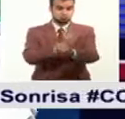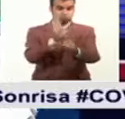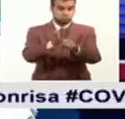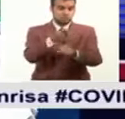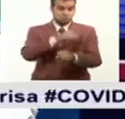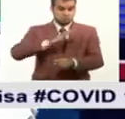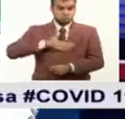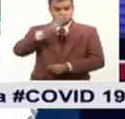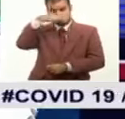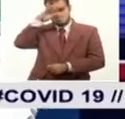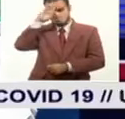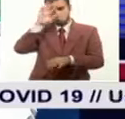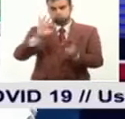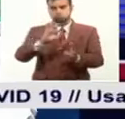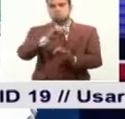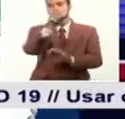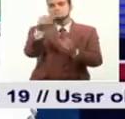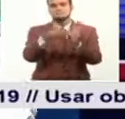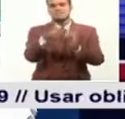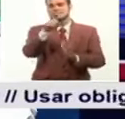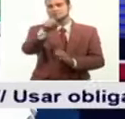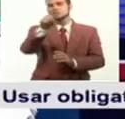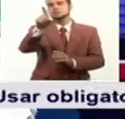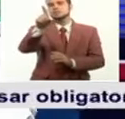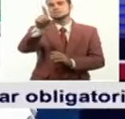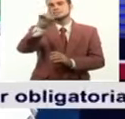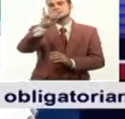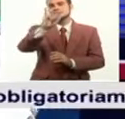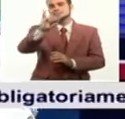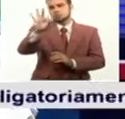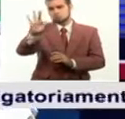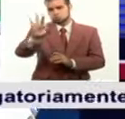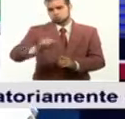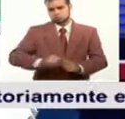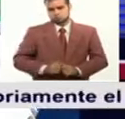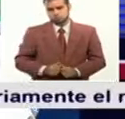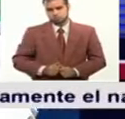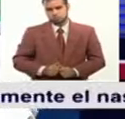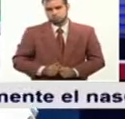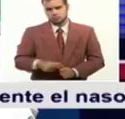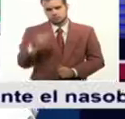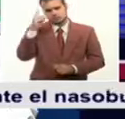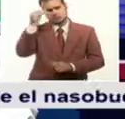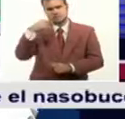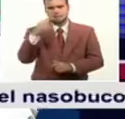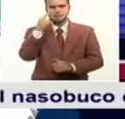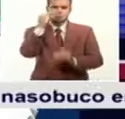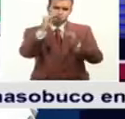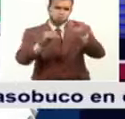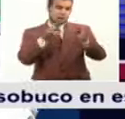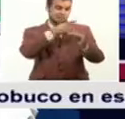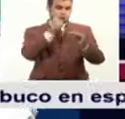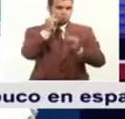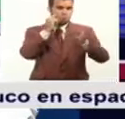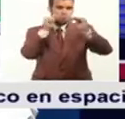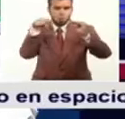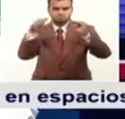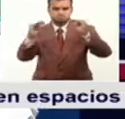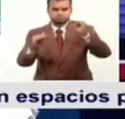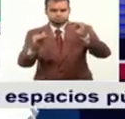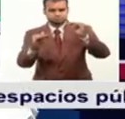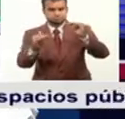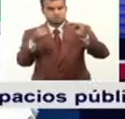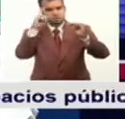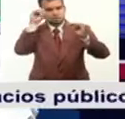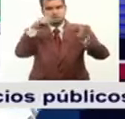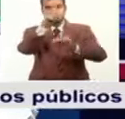1.178. Es verdad que son 51 menos que el día anterior, pero realmente una cifra de más de 1.100 casos es